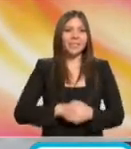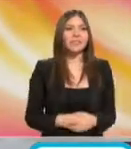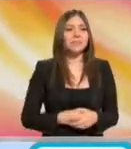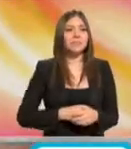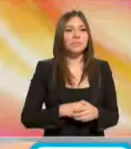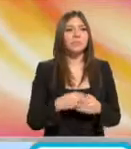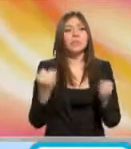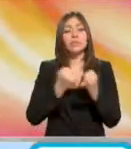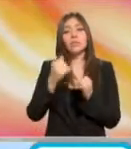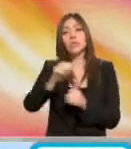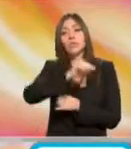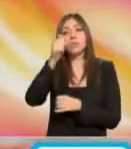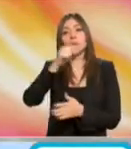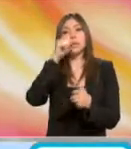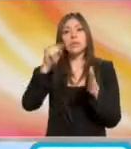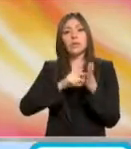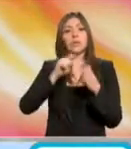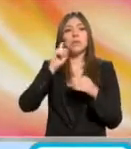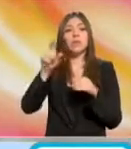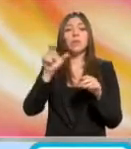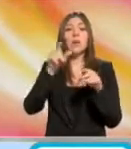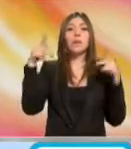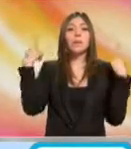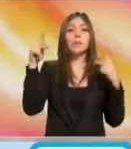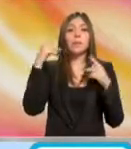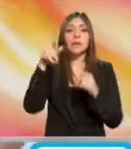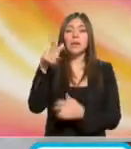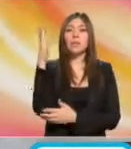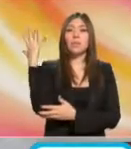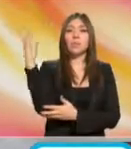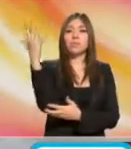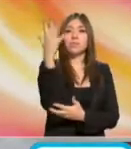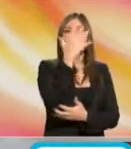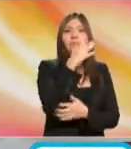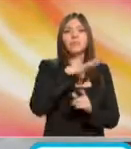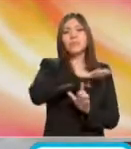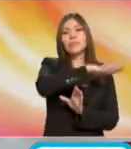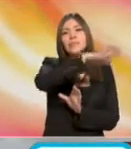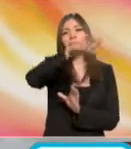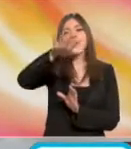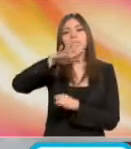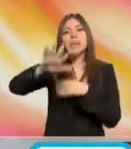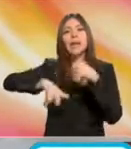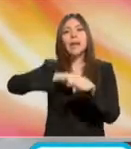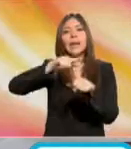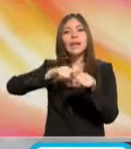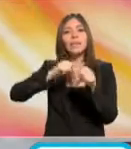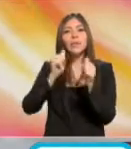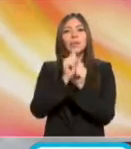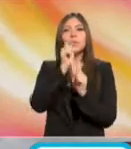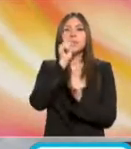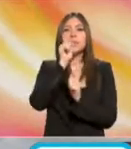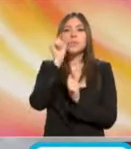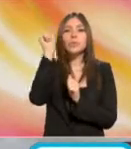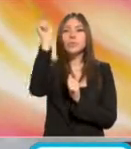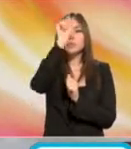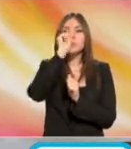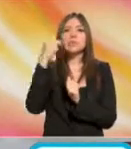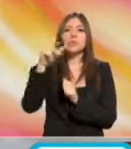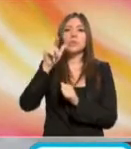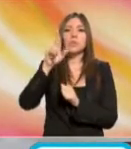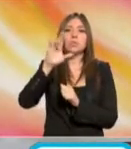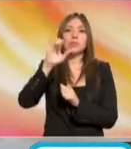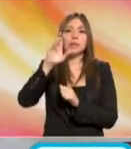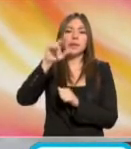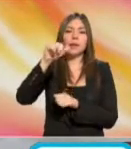las luciérnagas, fíjate que se me olvidó decir, en el verano Ajá. se prende este bosque de luciérnagas, estos animalitos que desprenden luz. Sí. Y bueno, es